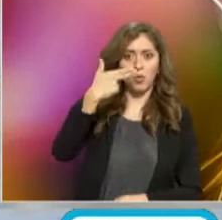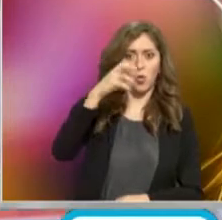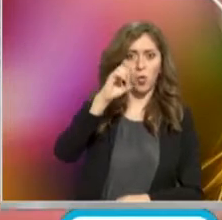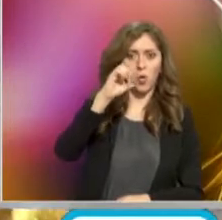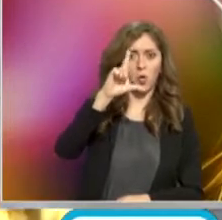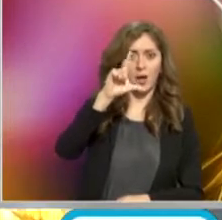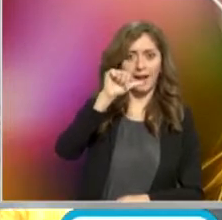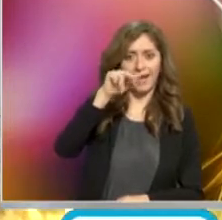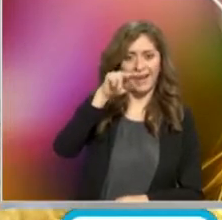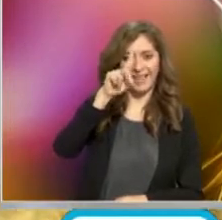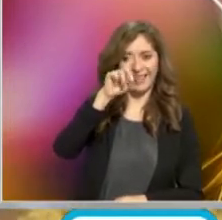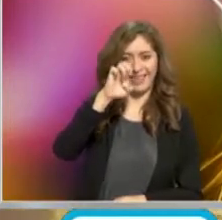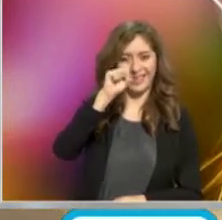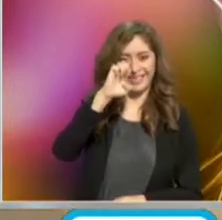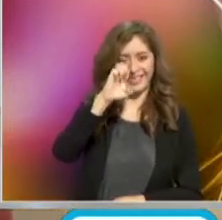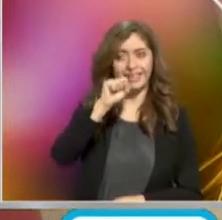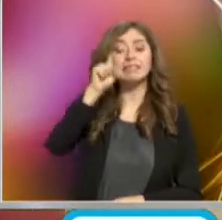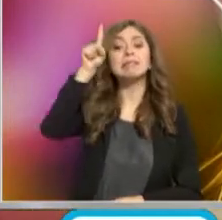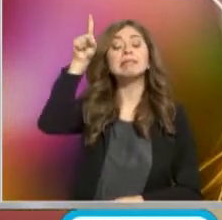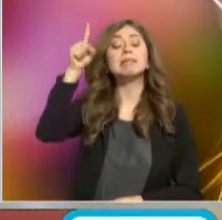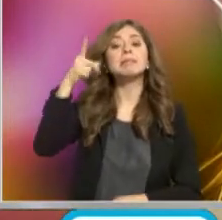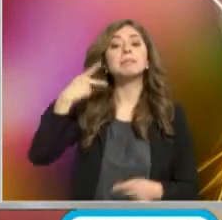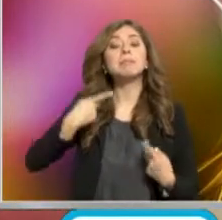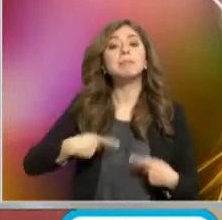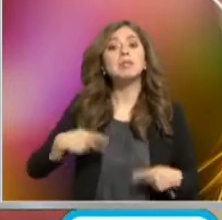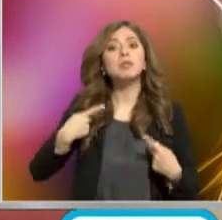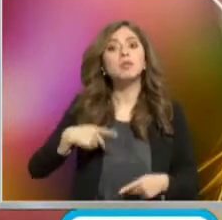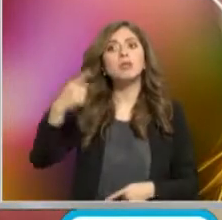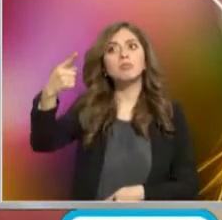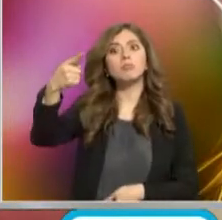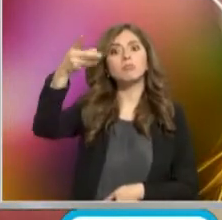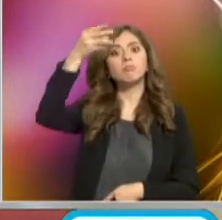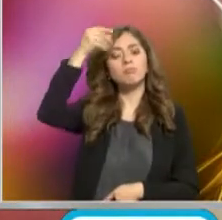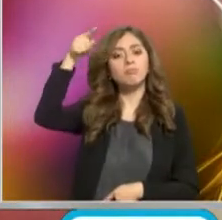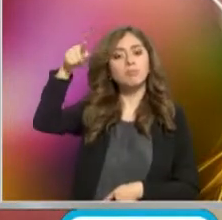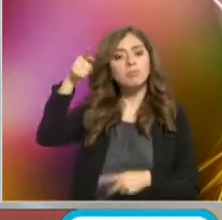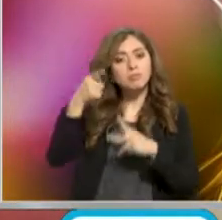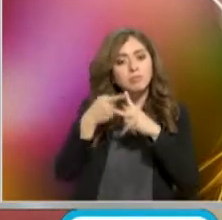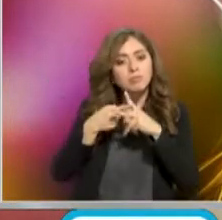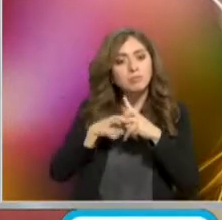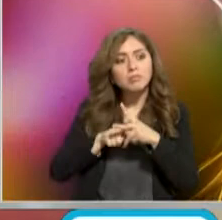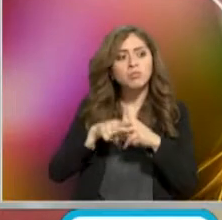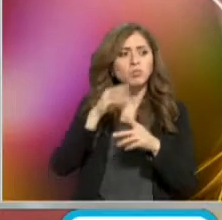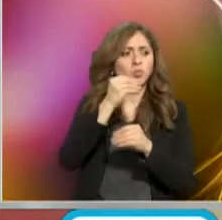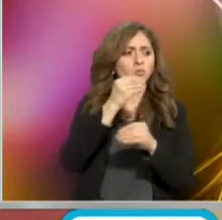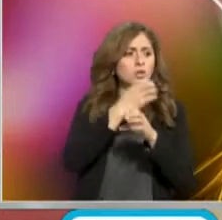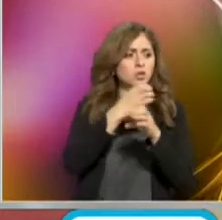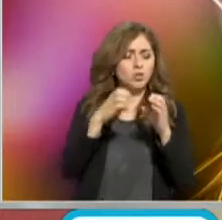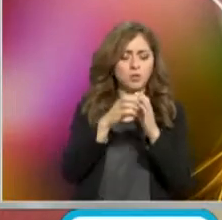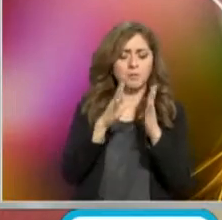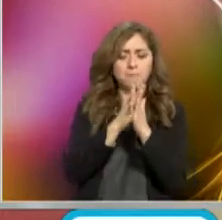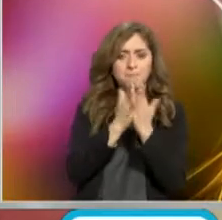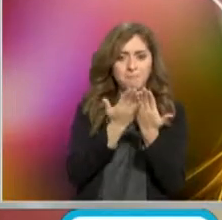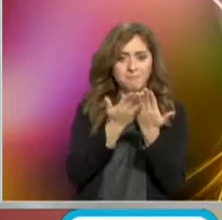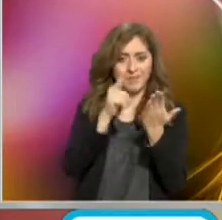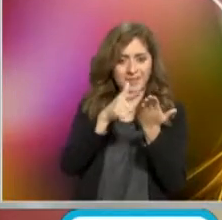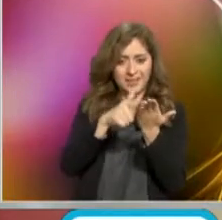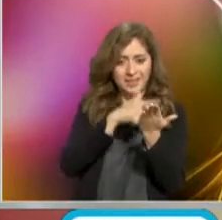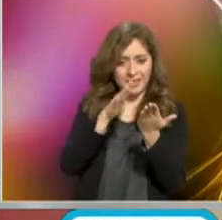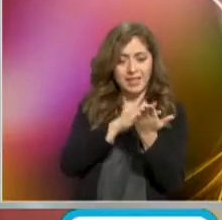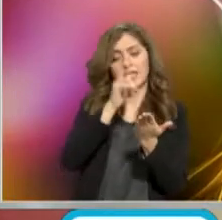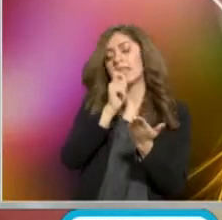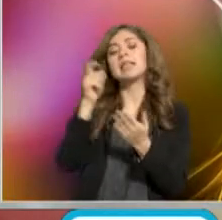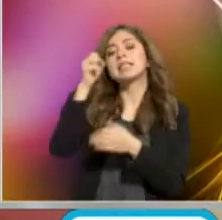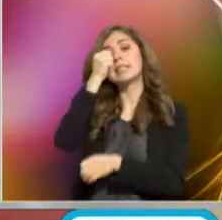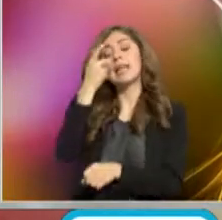Fíjate que presentamos ahora en el acervo Algarabía el origen de un montón de cosas. Sí. Es una coedición con la Secretaría